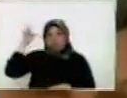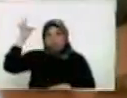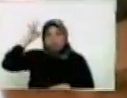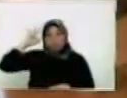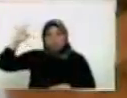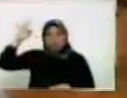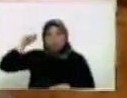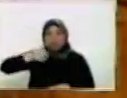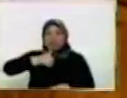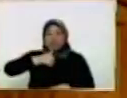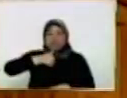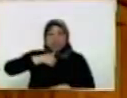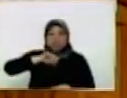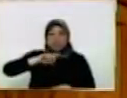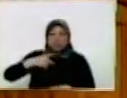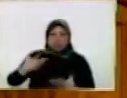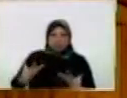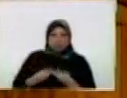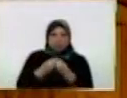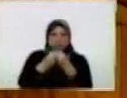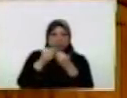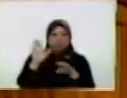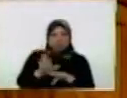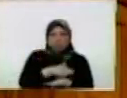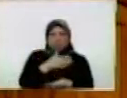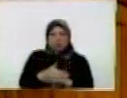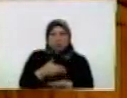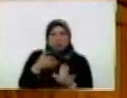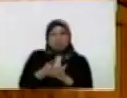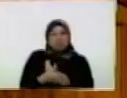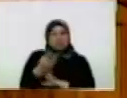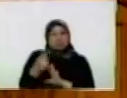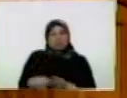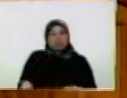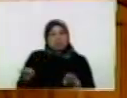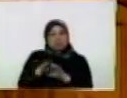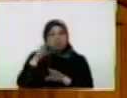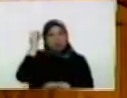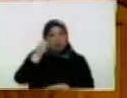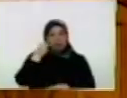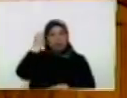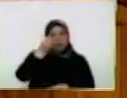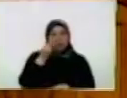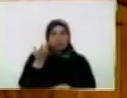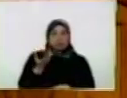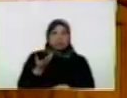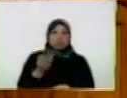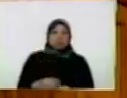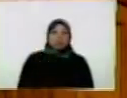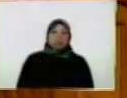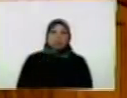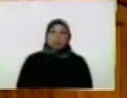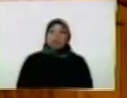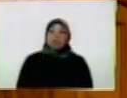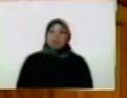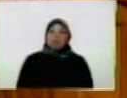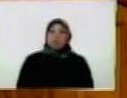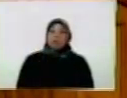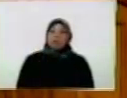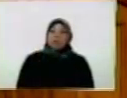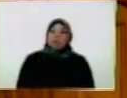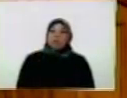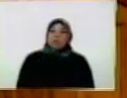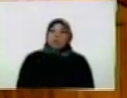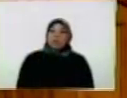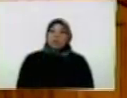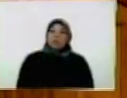a quién siguen, por qué piensan como piensan. El pueblo norteamericano, durante